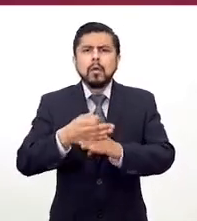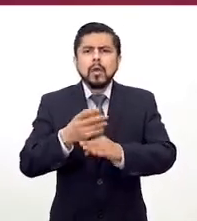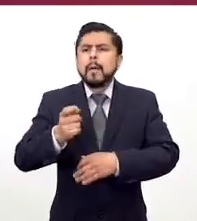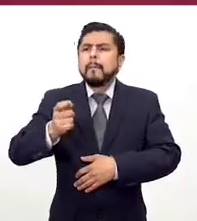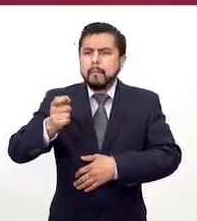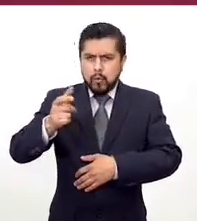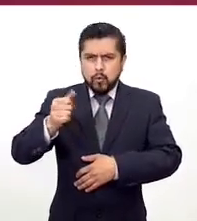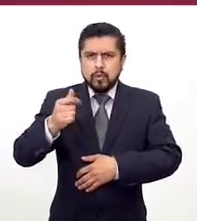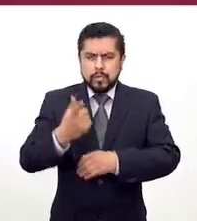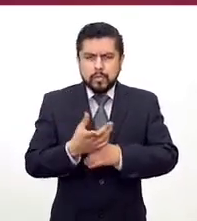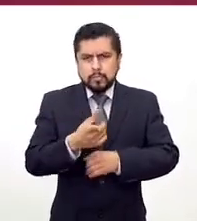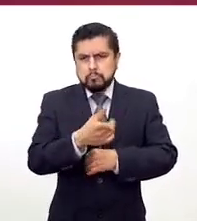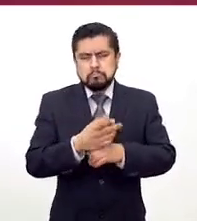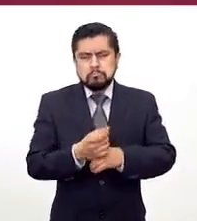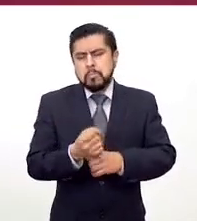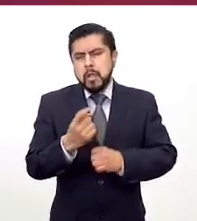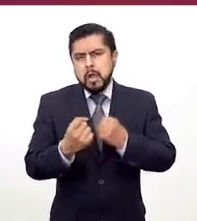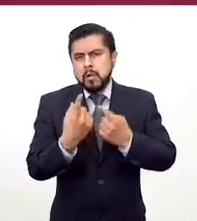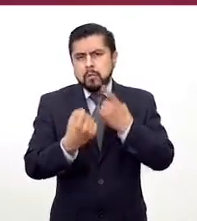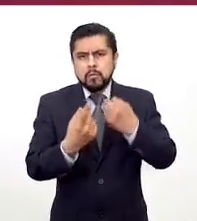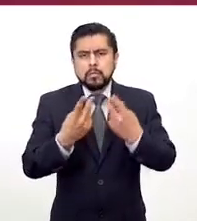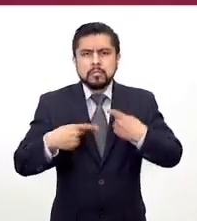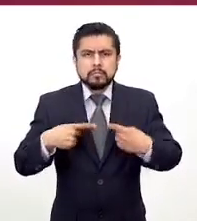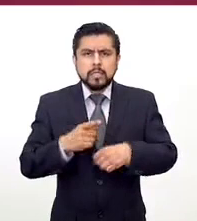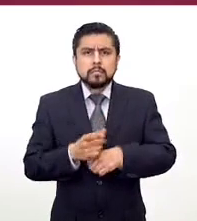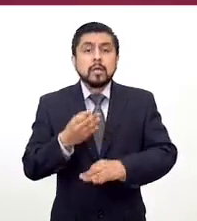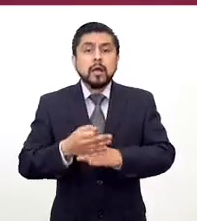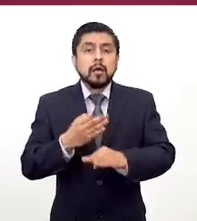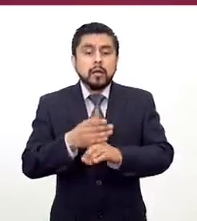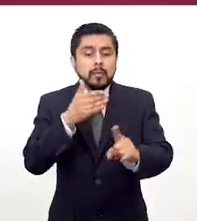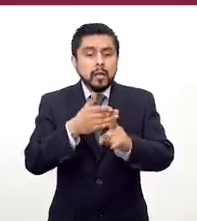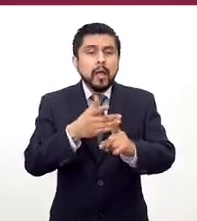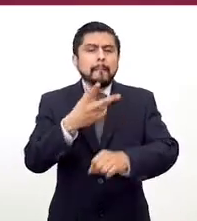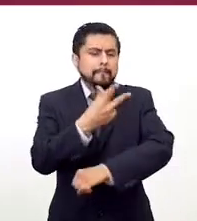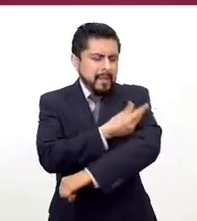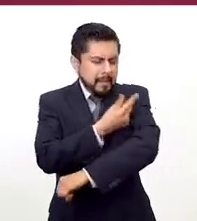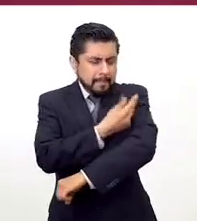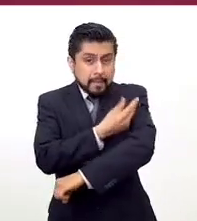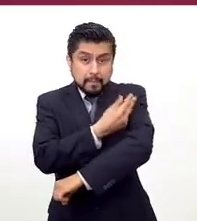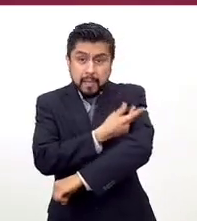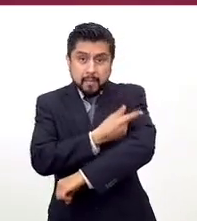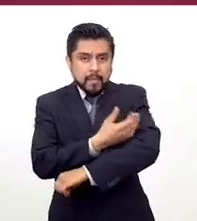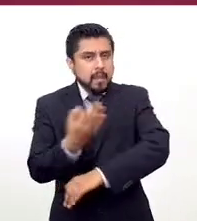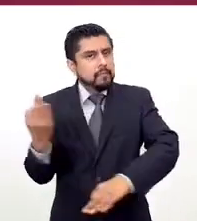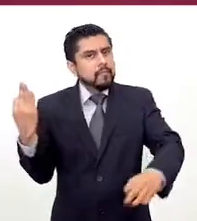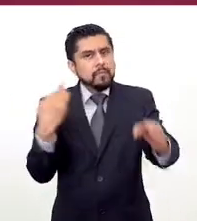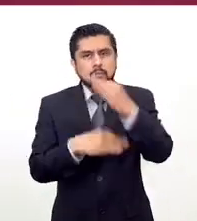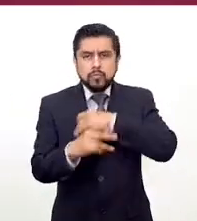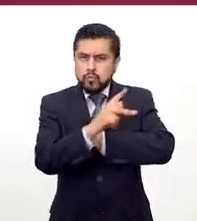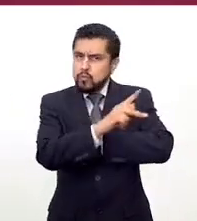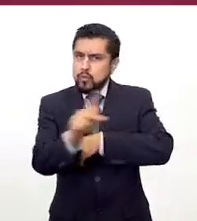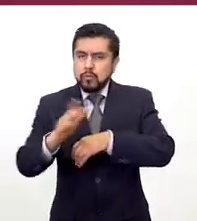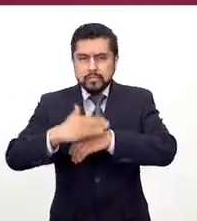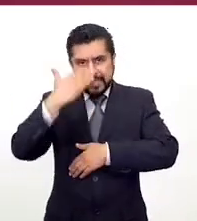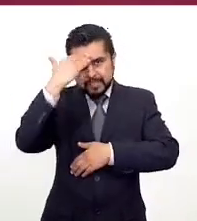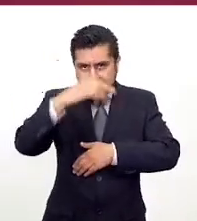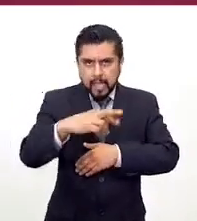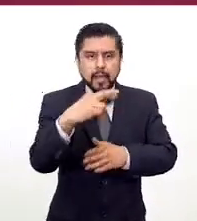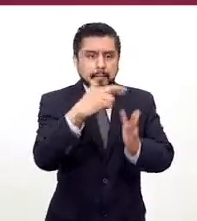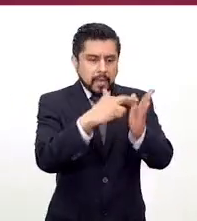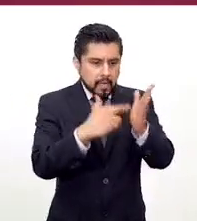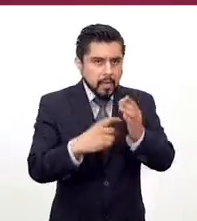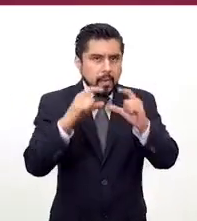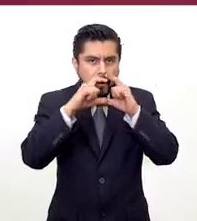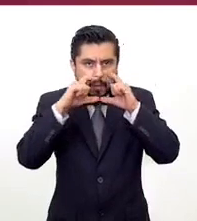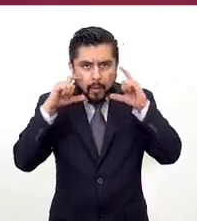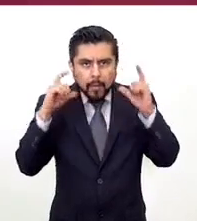muy ligero conforme al número de casos positivos. Entonces, la estrategia es vacunar, vacunar, vacunar, y para todos ya conocemos las